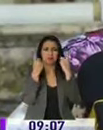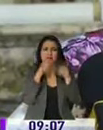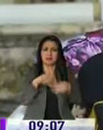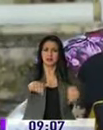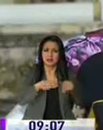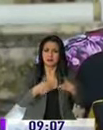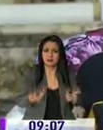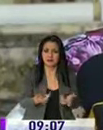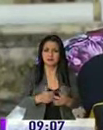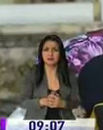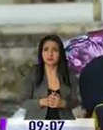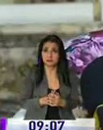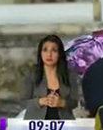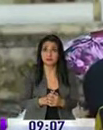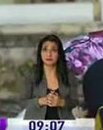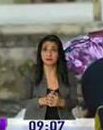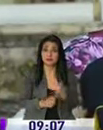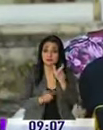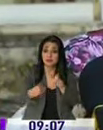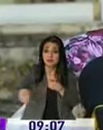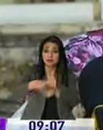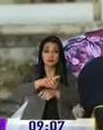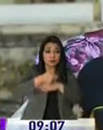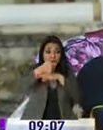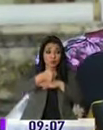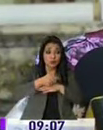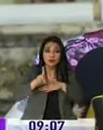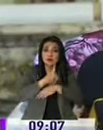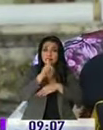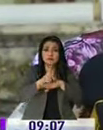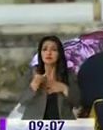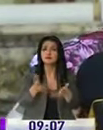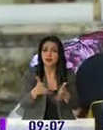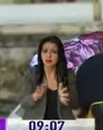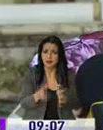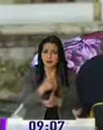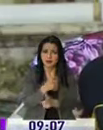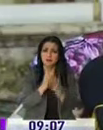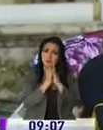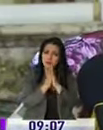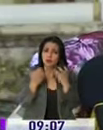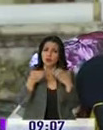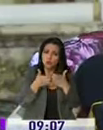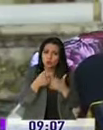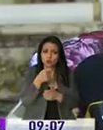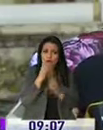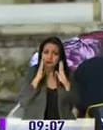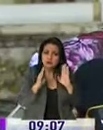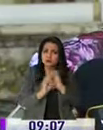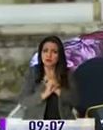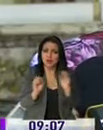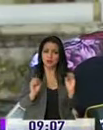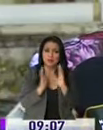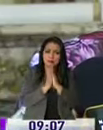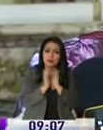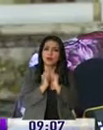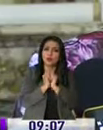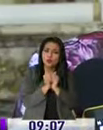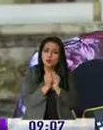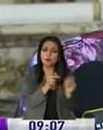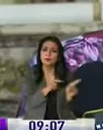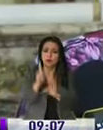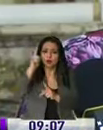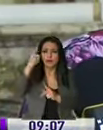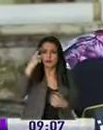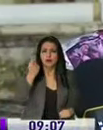ha escuchado la voz de las bases. Nuestras bases lo que piden es unidad, es acompañamiento al plan